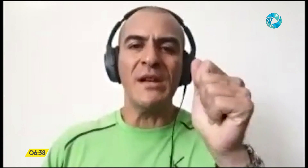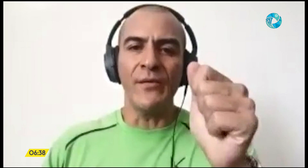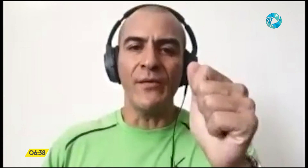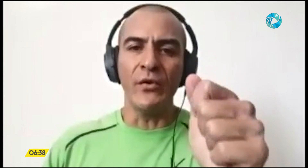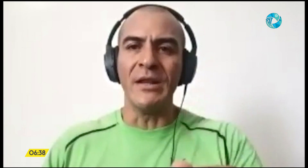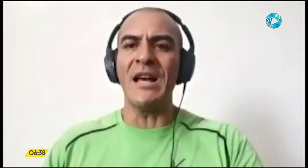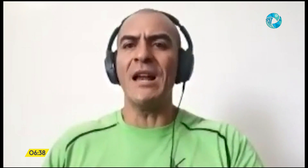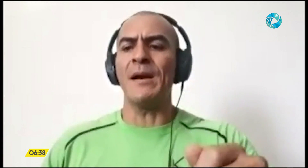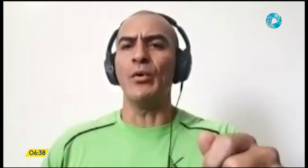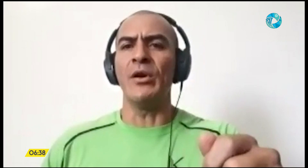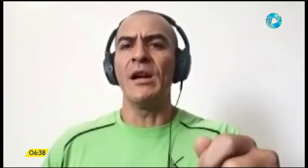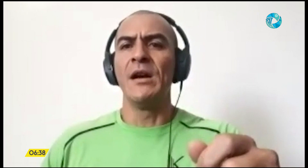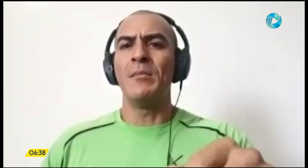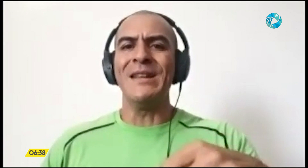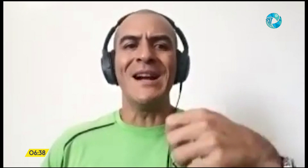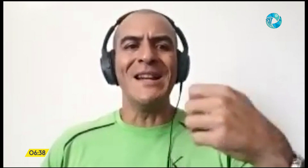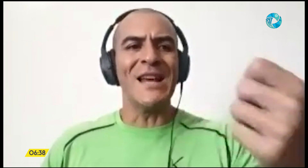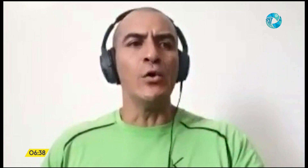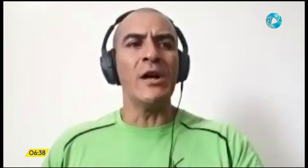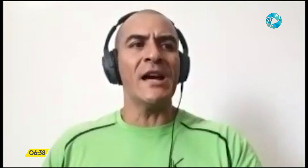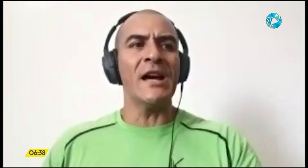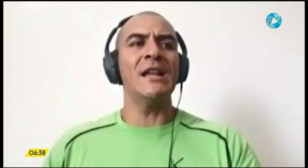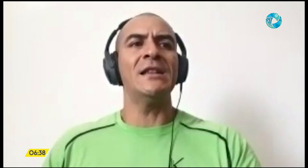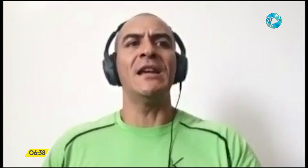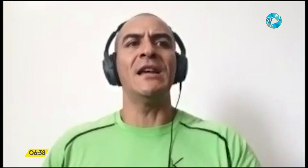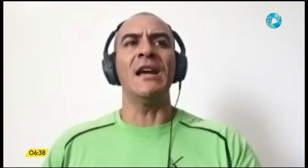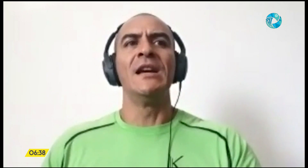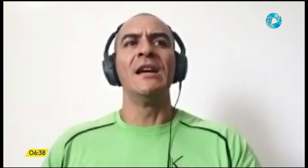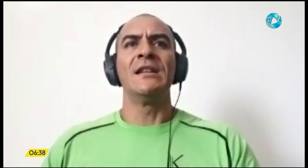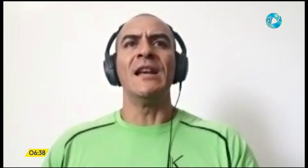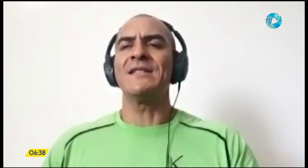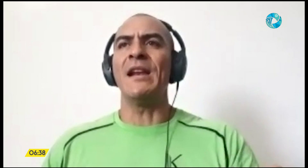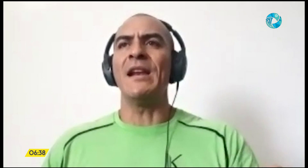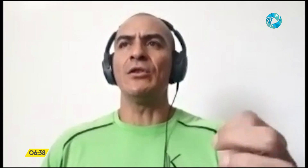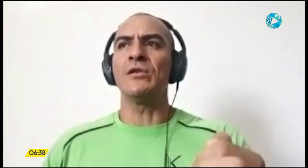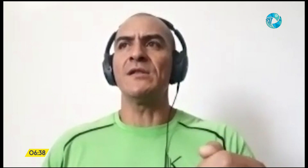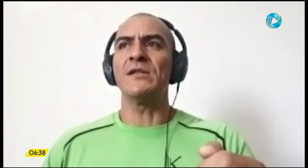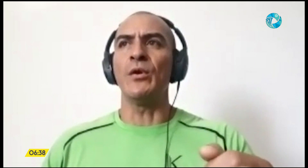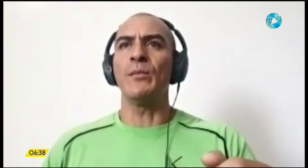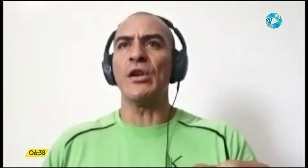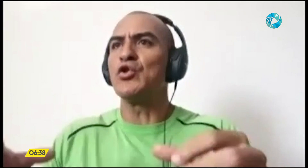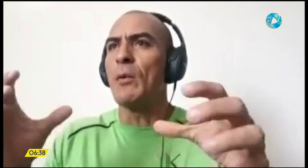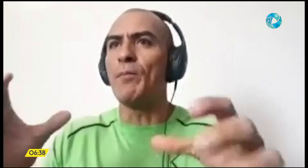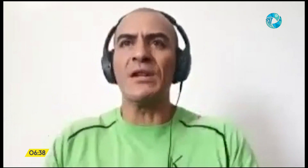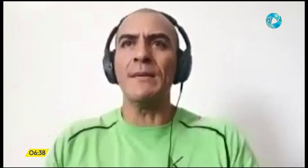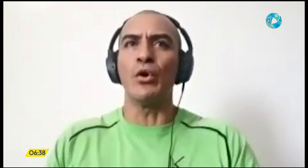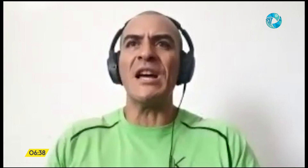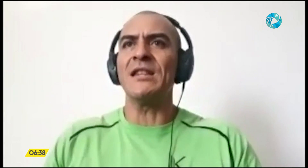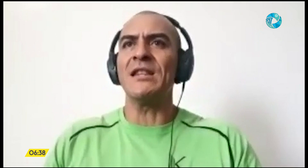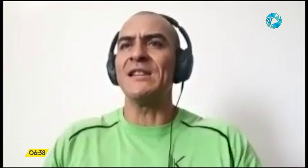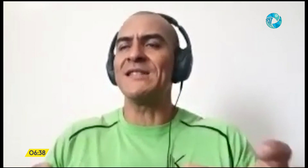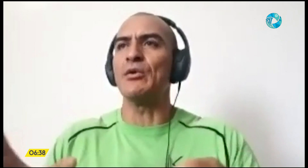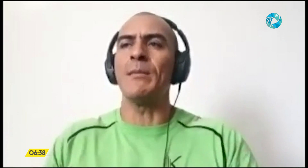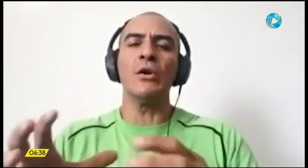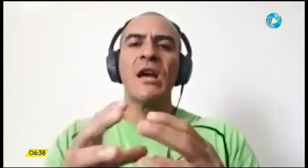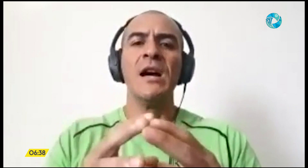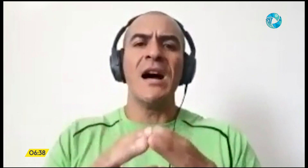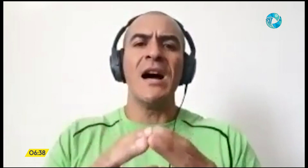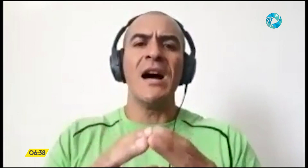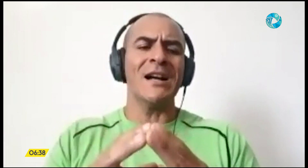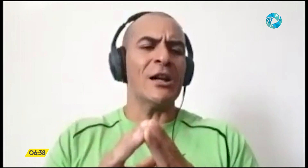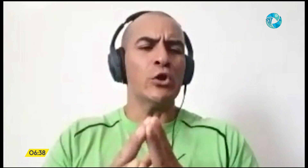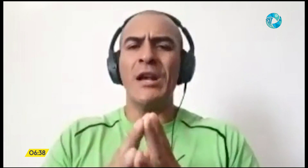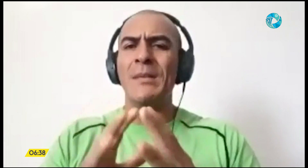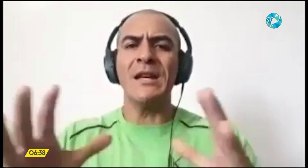pieza fundamental para poder brindarle salud a la gente y que de esta manera entonces podamos ser un soporte importante y estamos llamados a